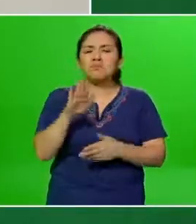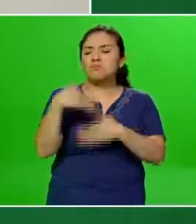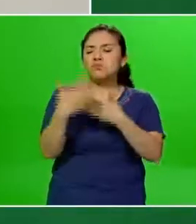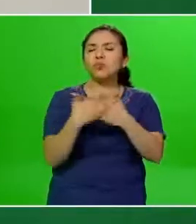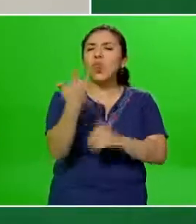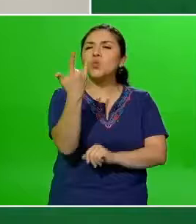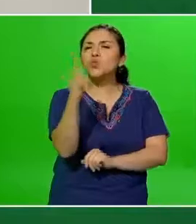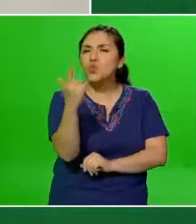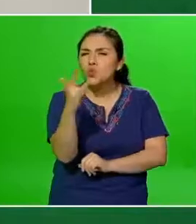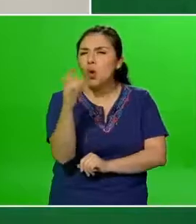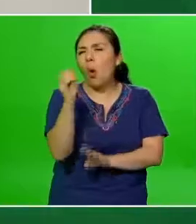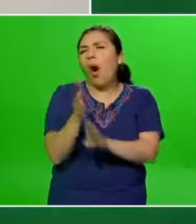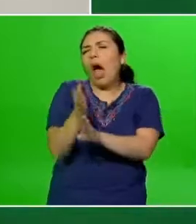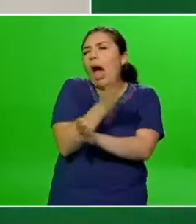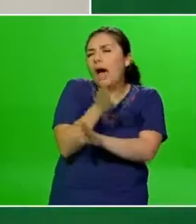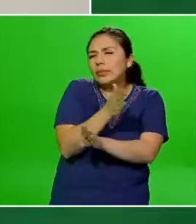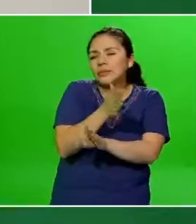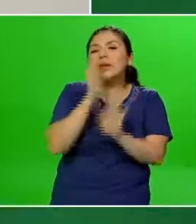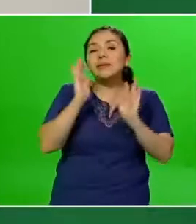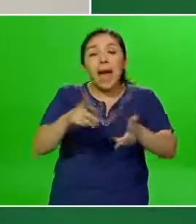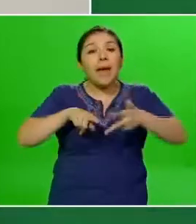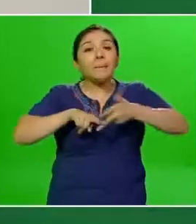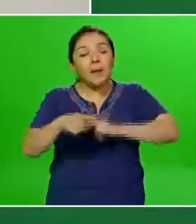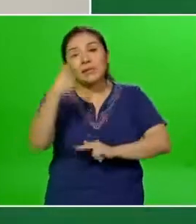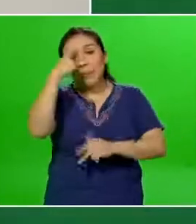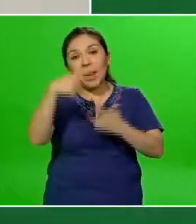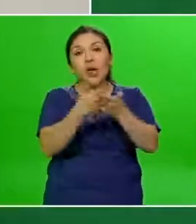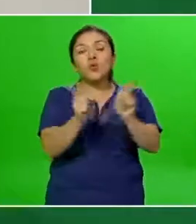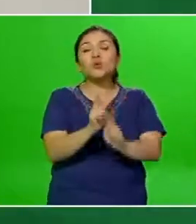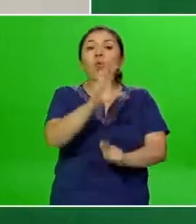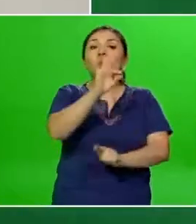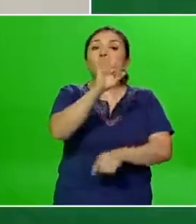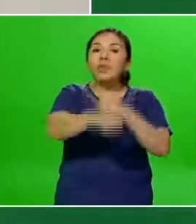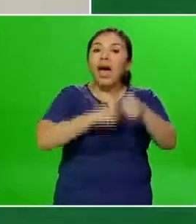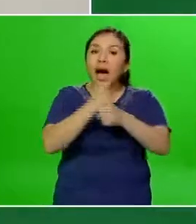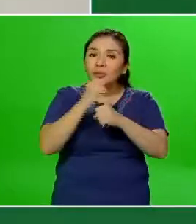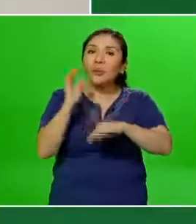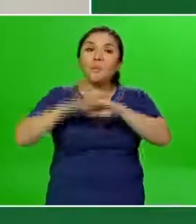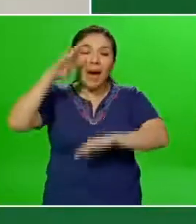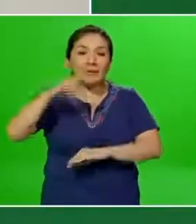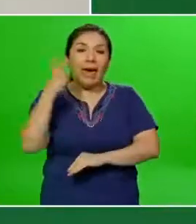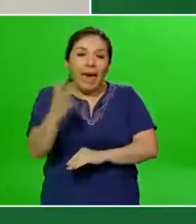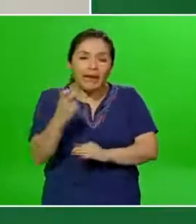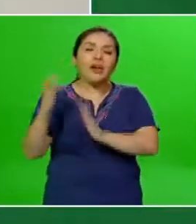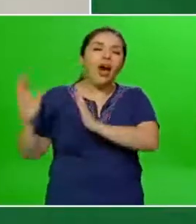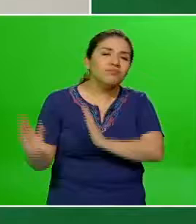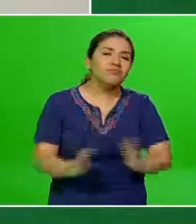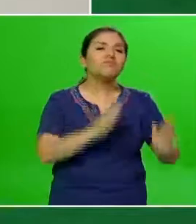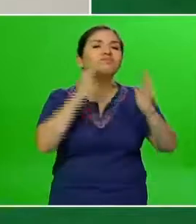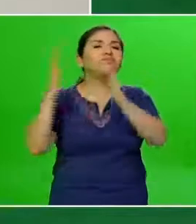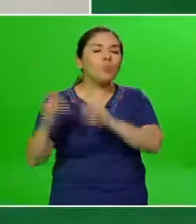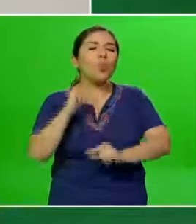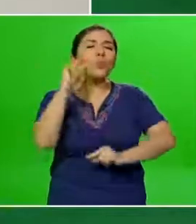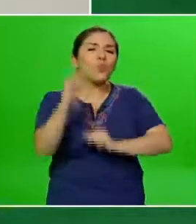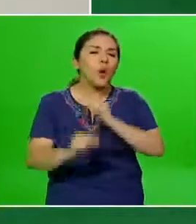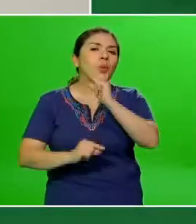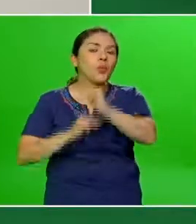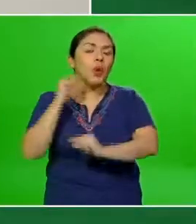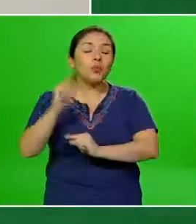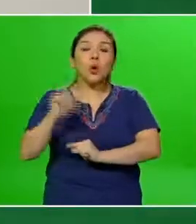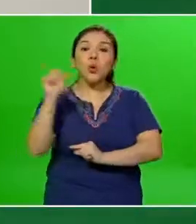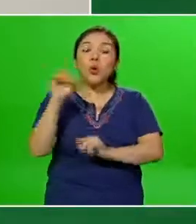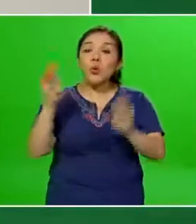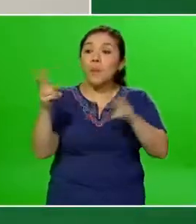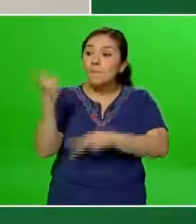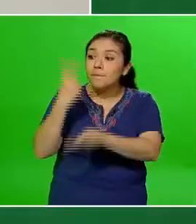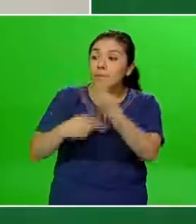julio, si no fuera un poco antes, se estaría iniciando con el grupo de 40 años y más, y bueno, así sucesivamente, en la medida que avance